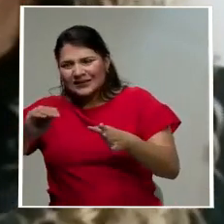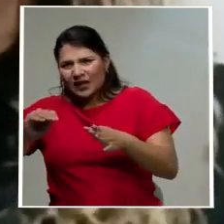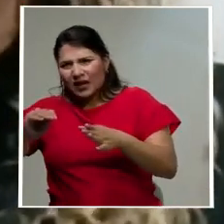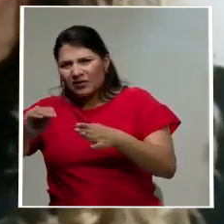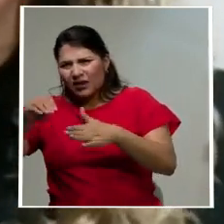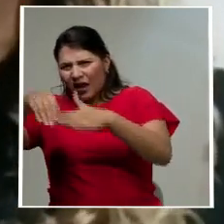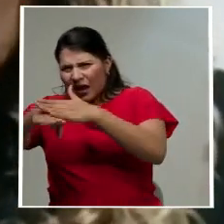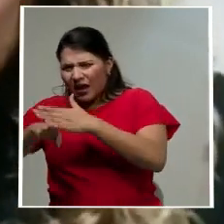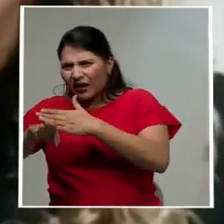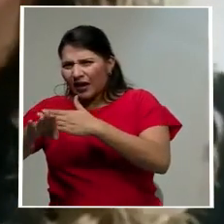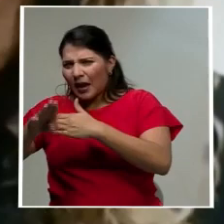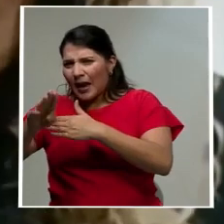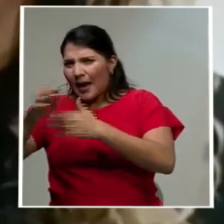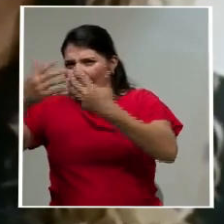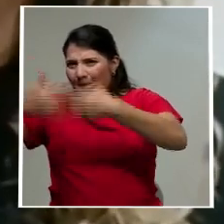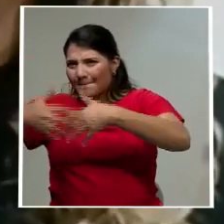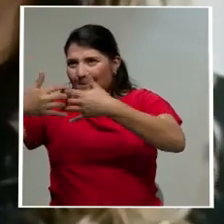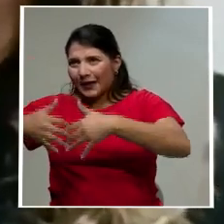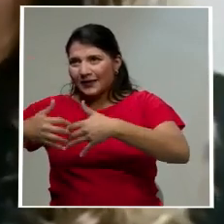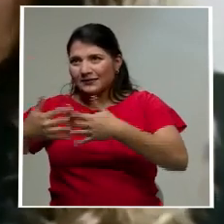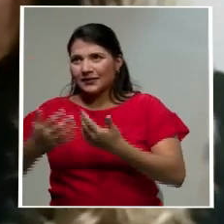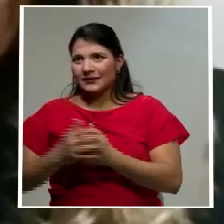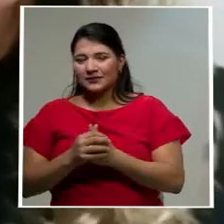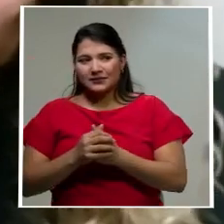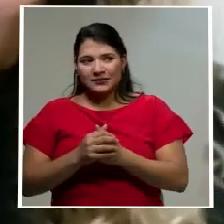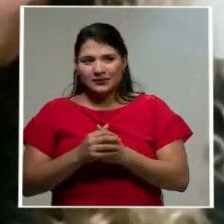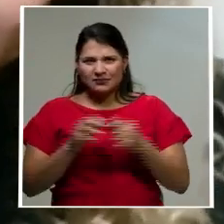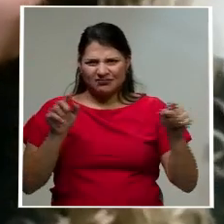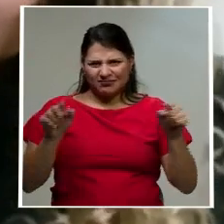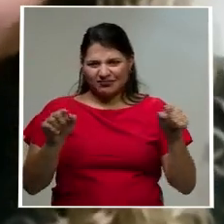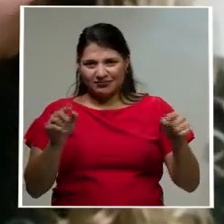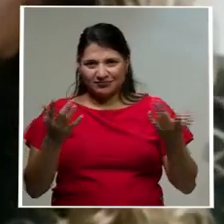valoren. Usted está planteando,